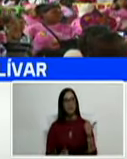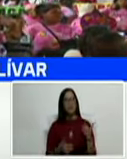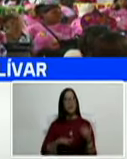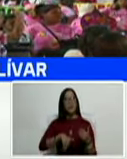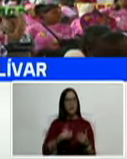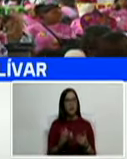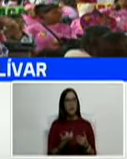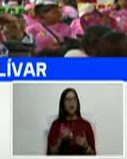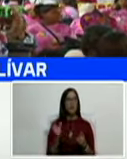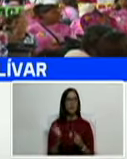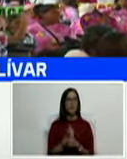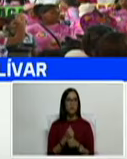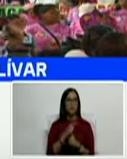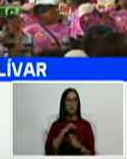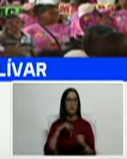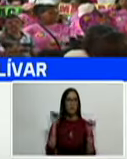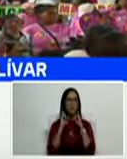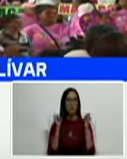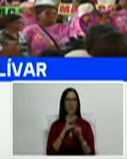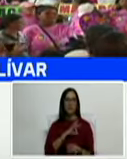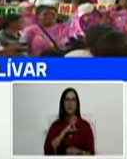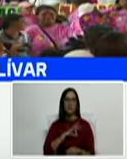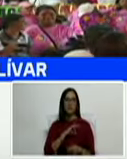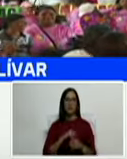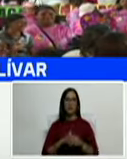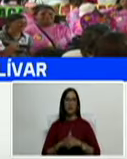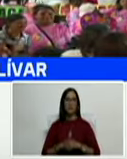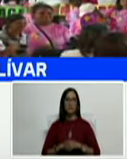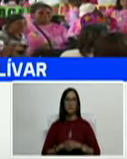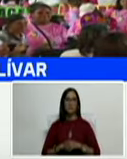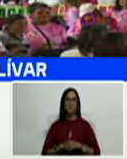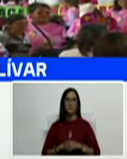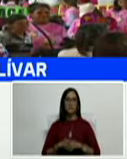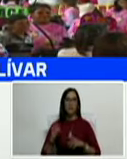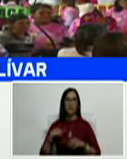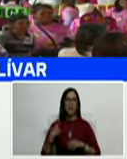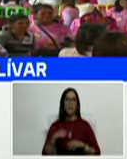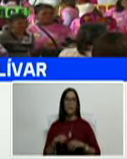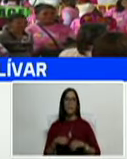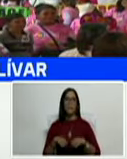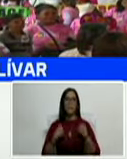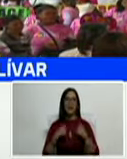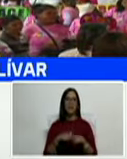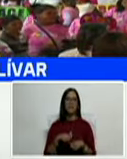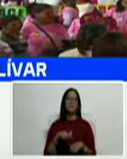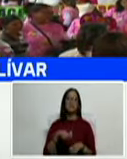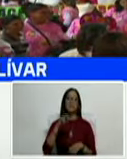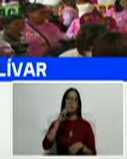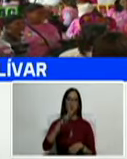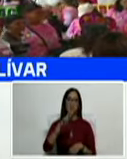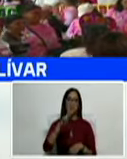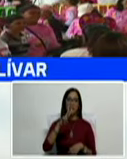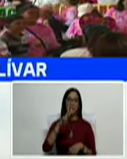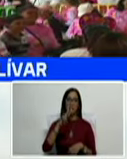poder conseguir nuestra felicidad social. Tenemos ya 203 mil comités.